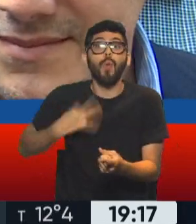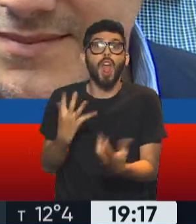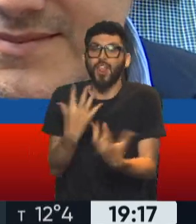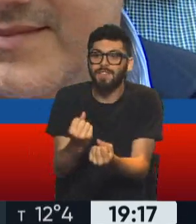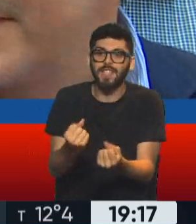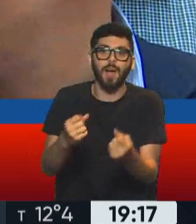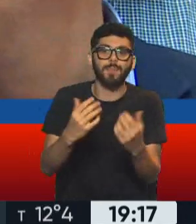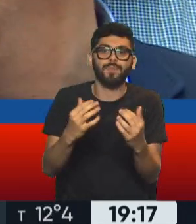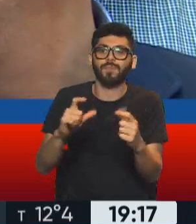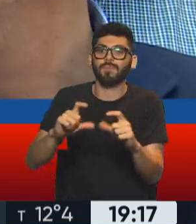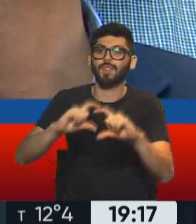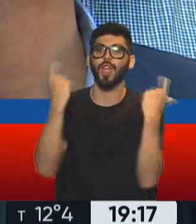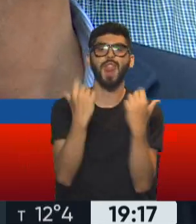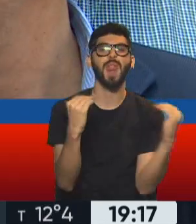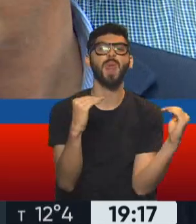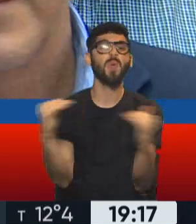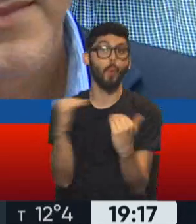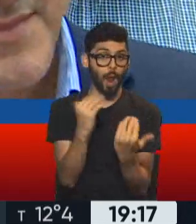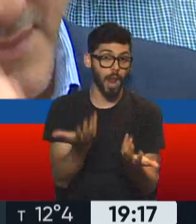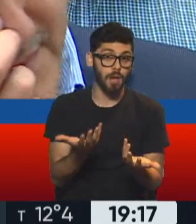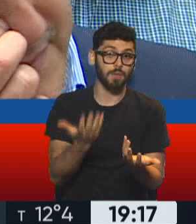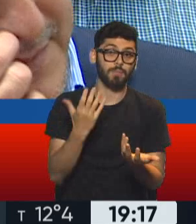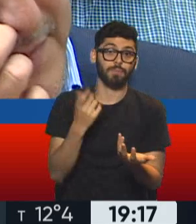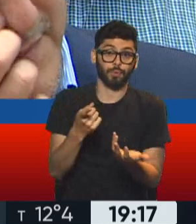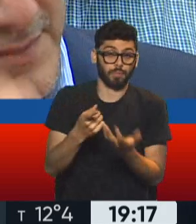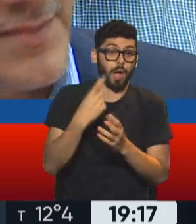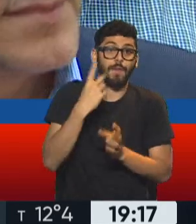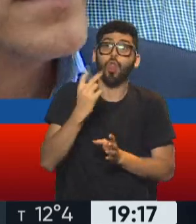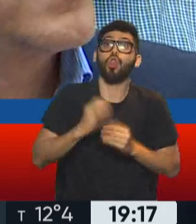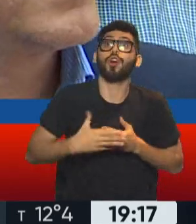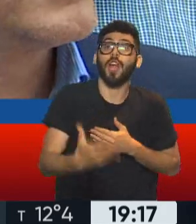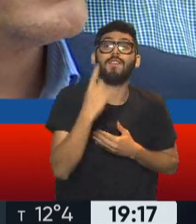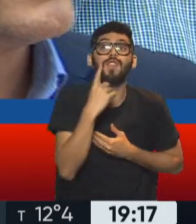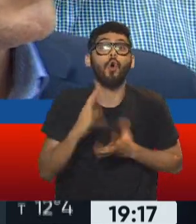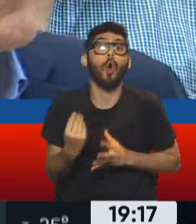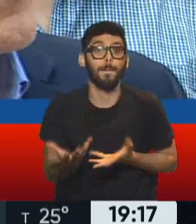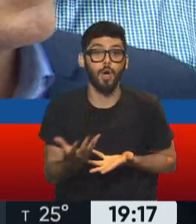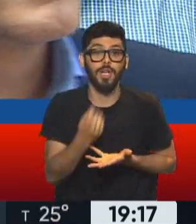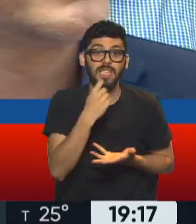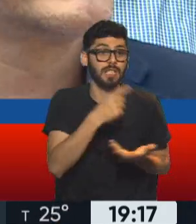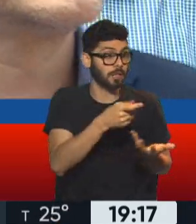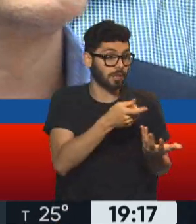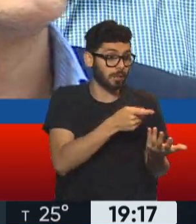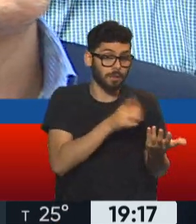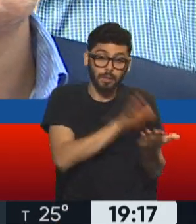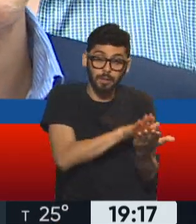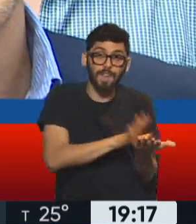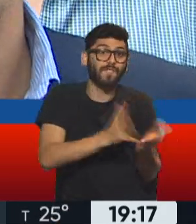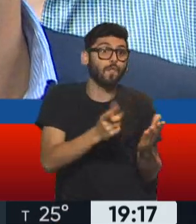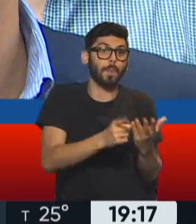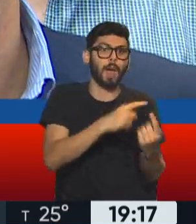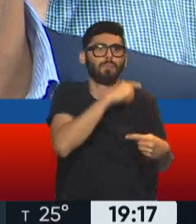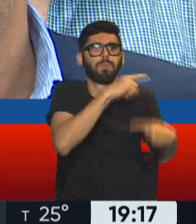social. Eso es muy importante porque va a determinar de qué manera vamos a vivir los próximos dos años. Si avanza una agenda conservadora y reaccionaria que